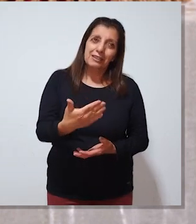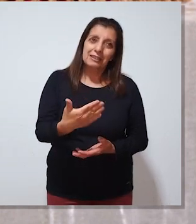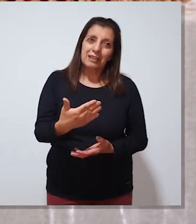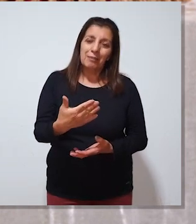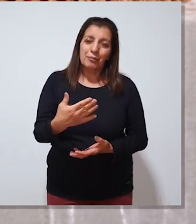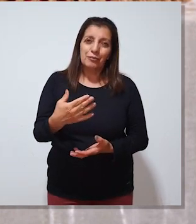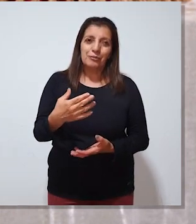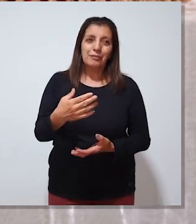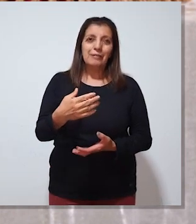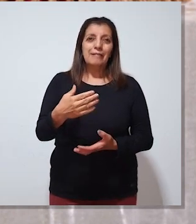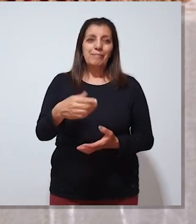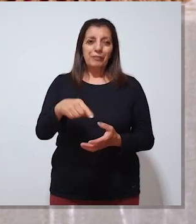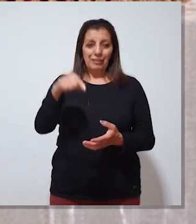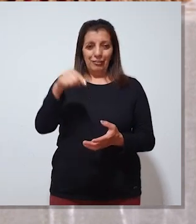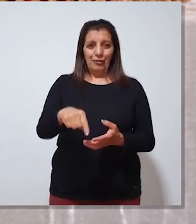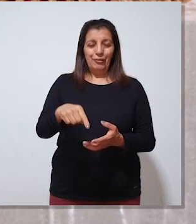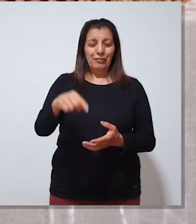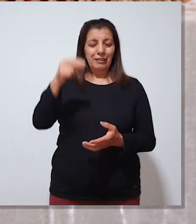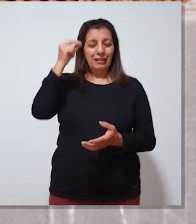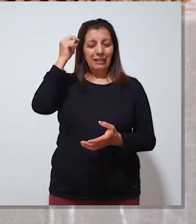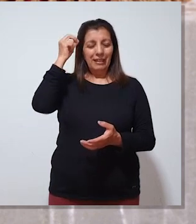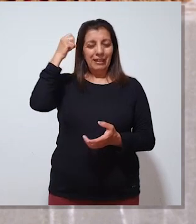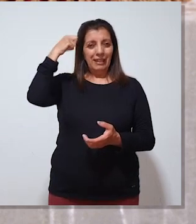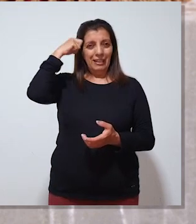Congreso Mariano Nacional 40 años